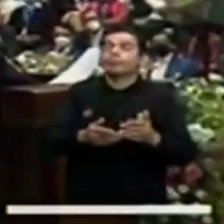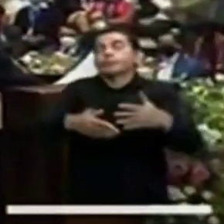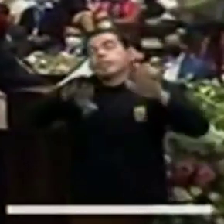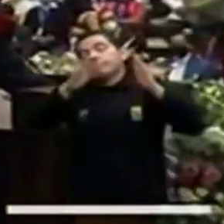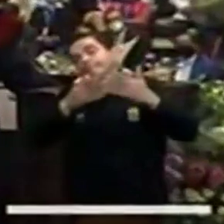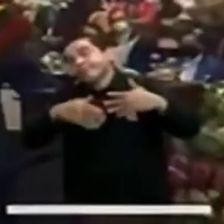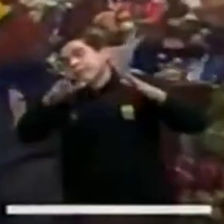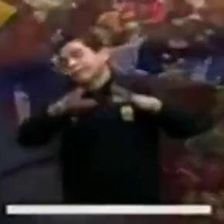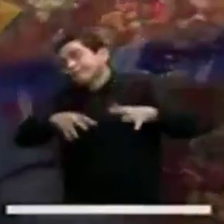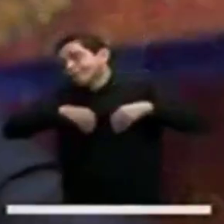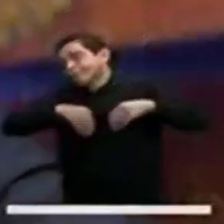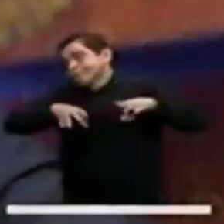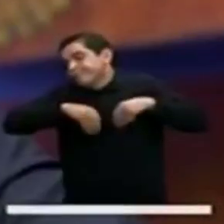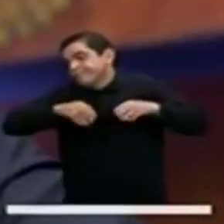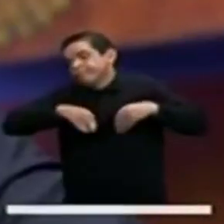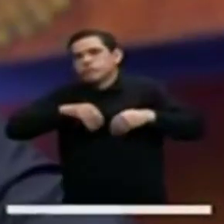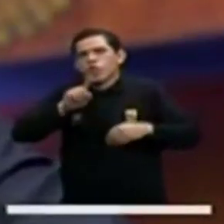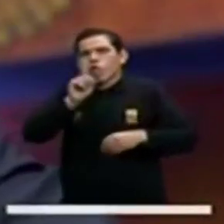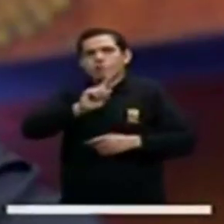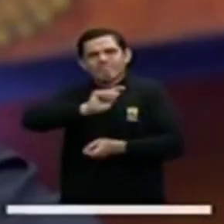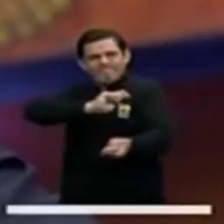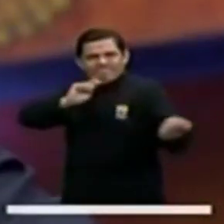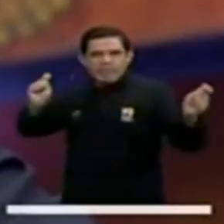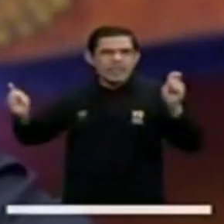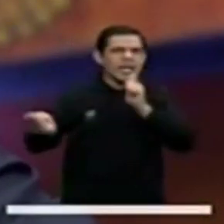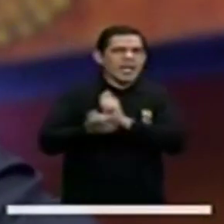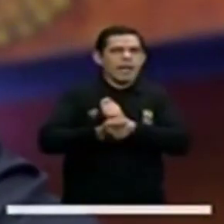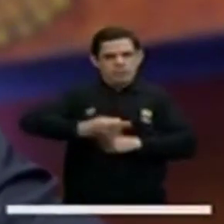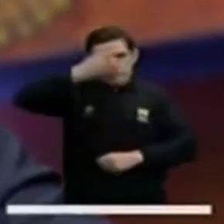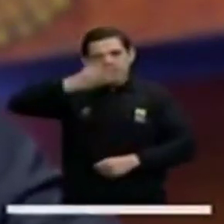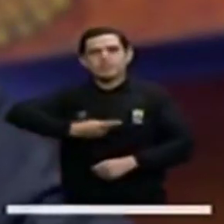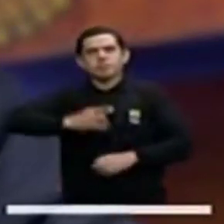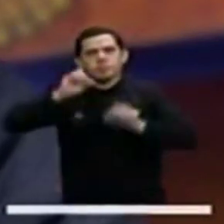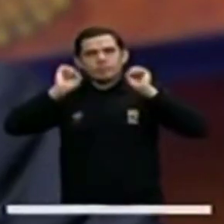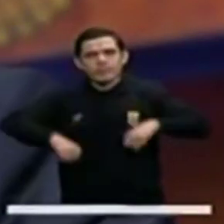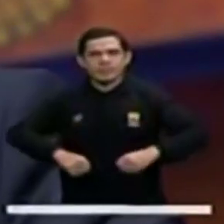sino moldearla con nuestra voluntad.